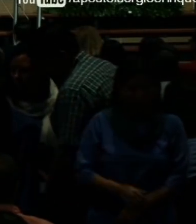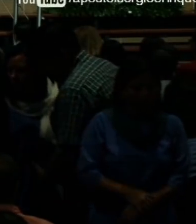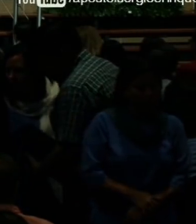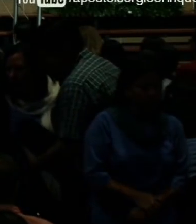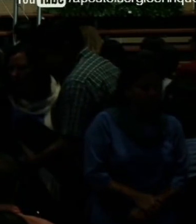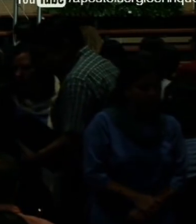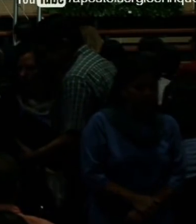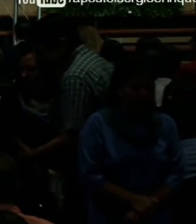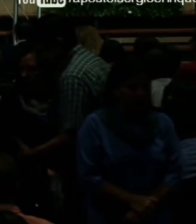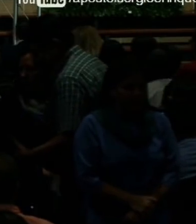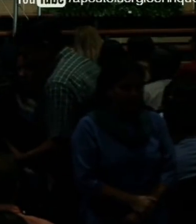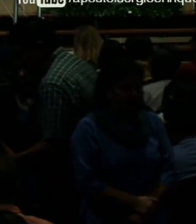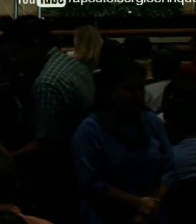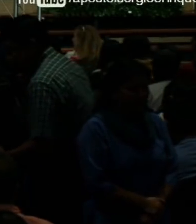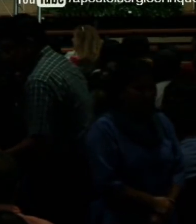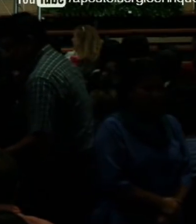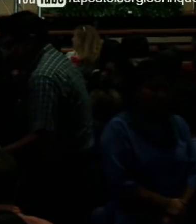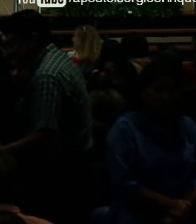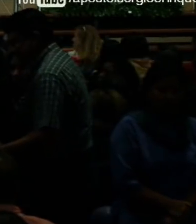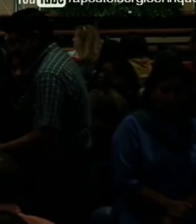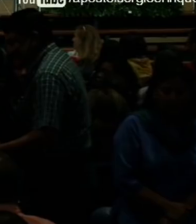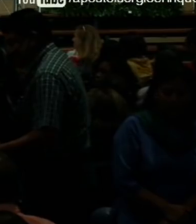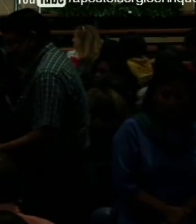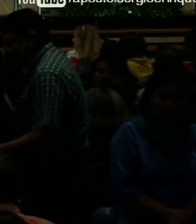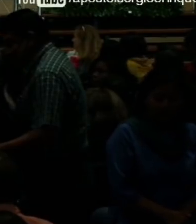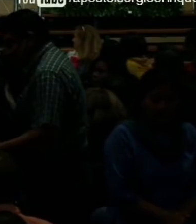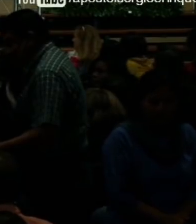de que me vaya?